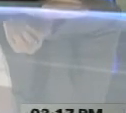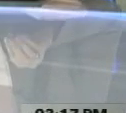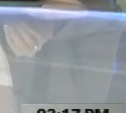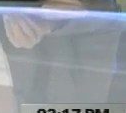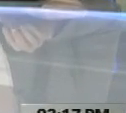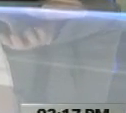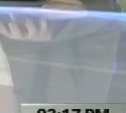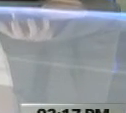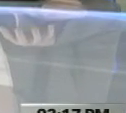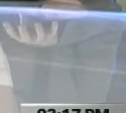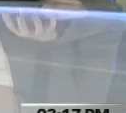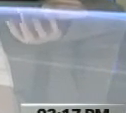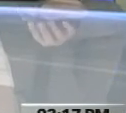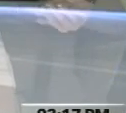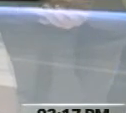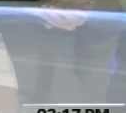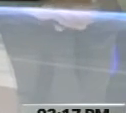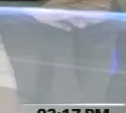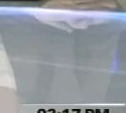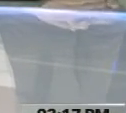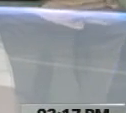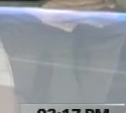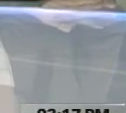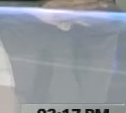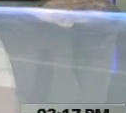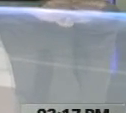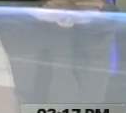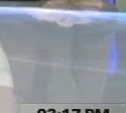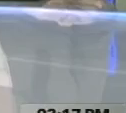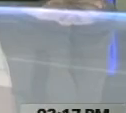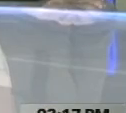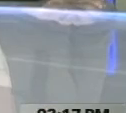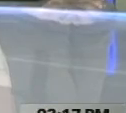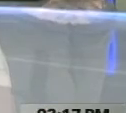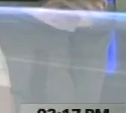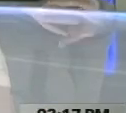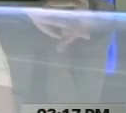pormenores del acuerdo de cese al fuego bilateral acordado hoy en La Habana. Así